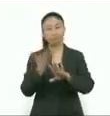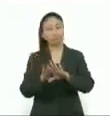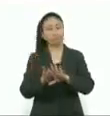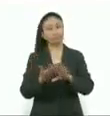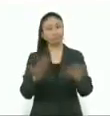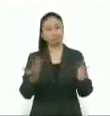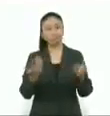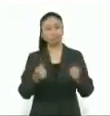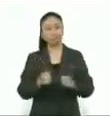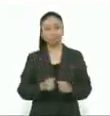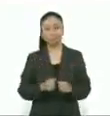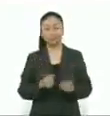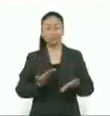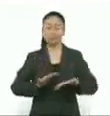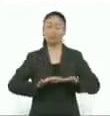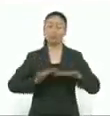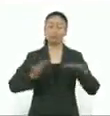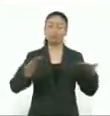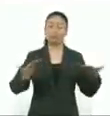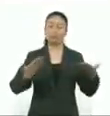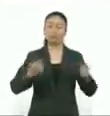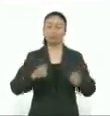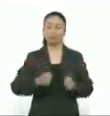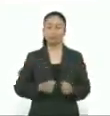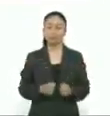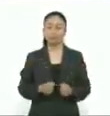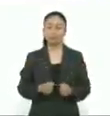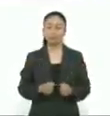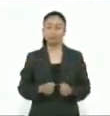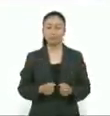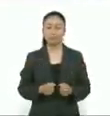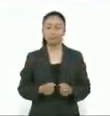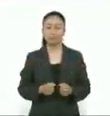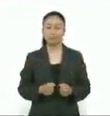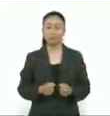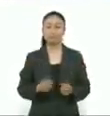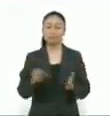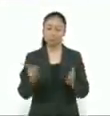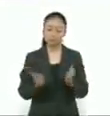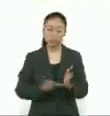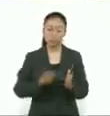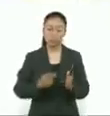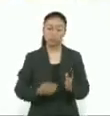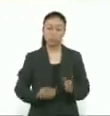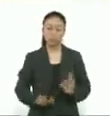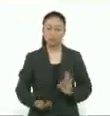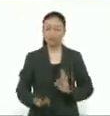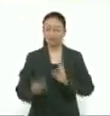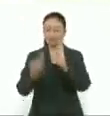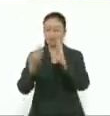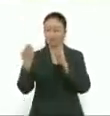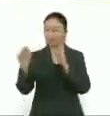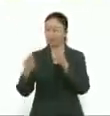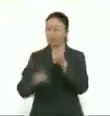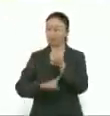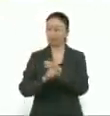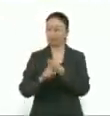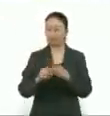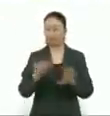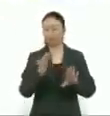revés. Ahora tendremos que hacer frente una vez más a su machismo, misoginia